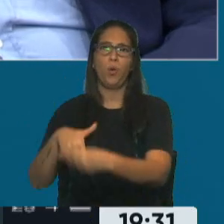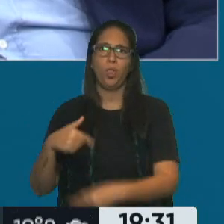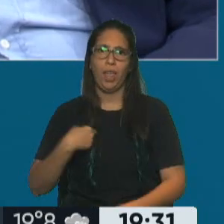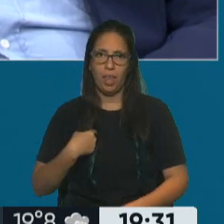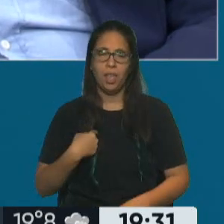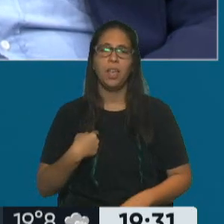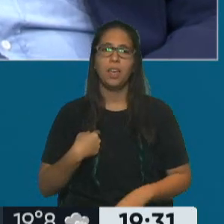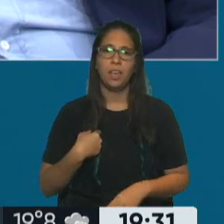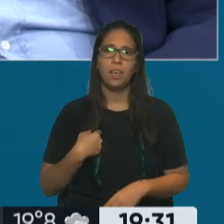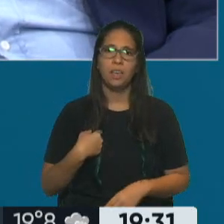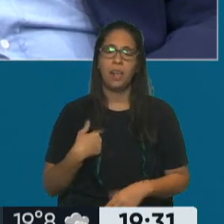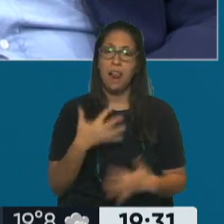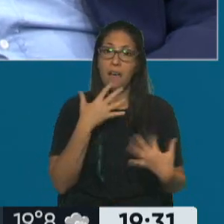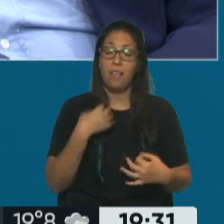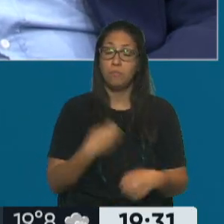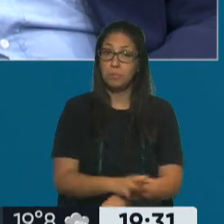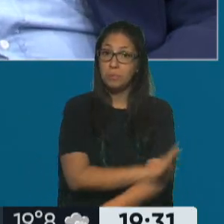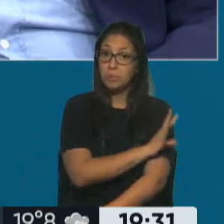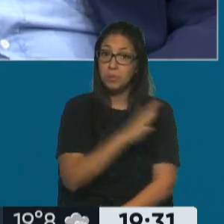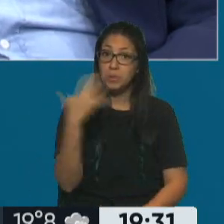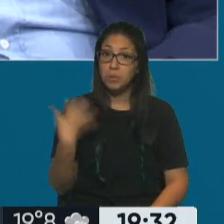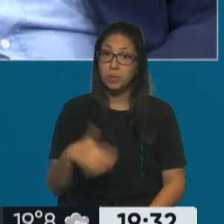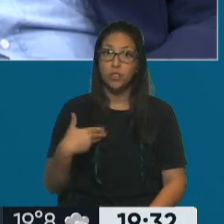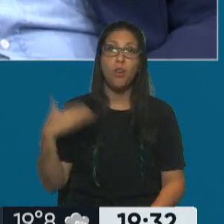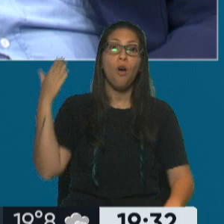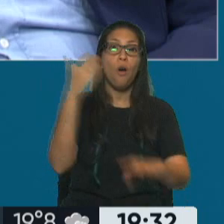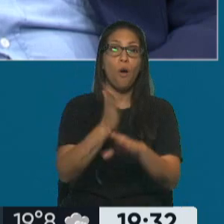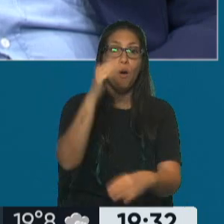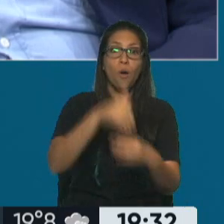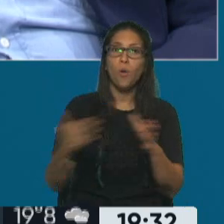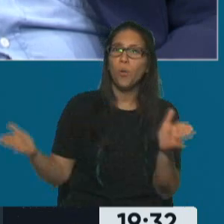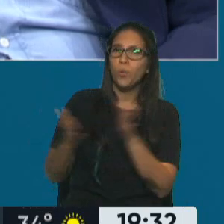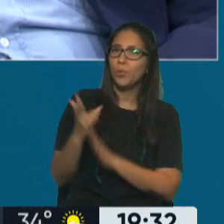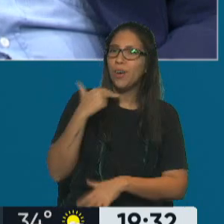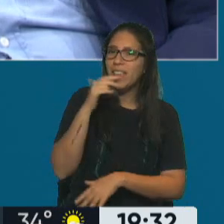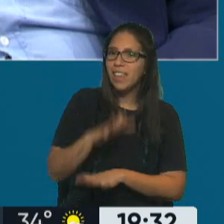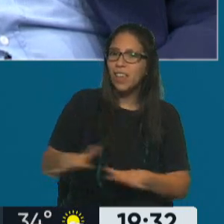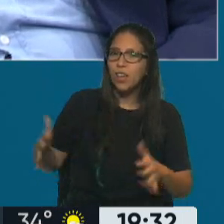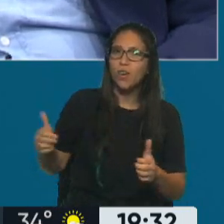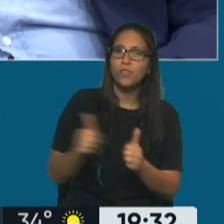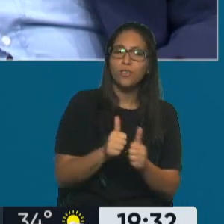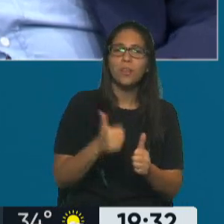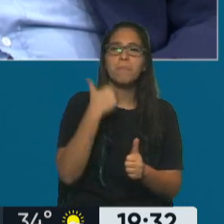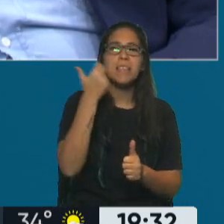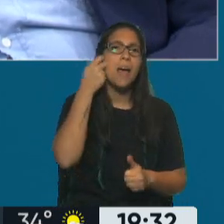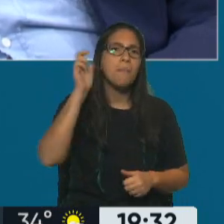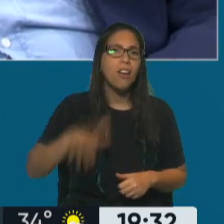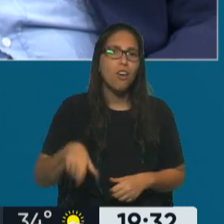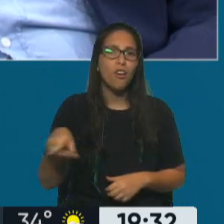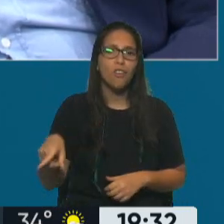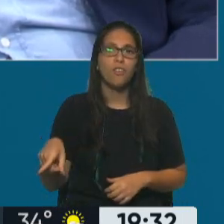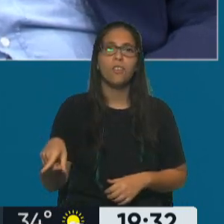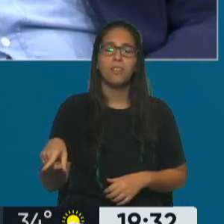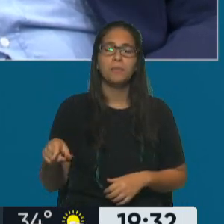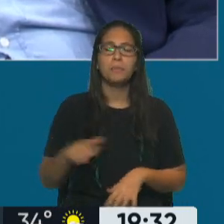y realmente fue una enorme emoción y la verdad que cada vez que voy a votar voy con mis hijos ahora con la vija más chica es un momento